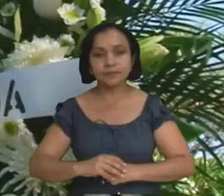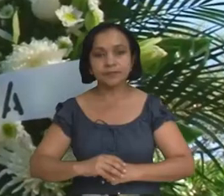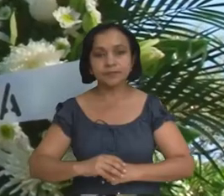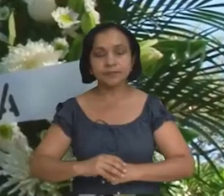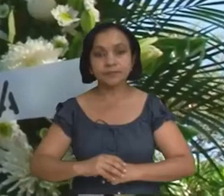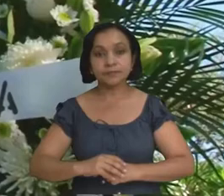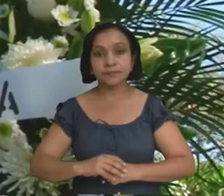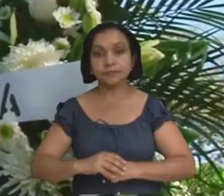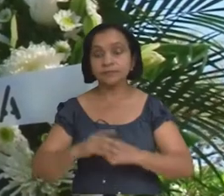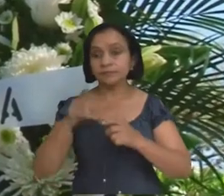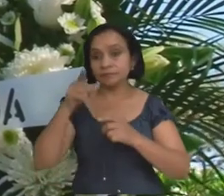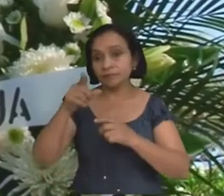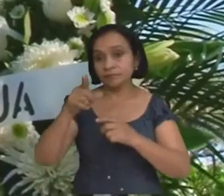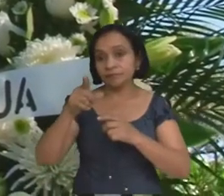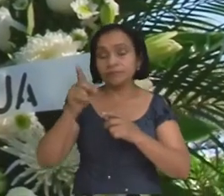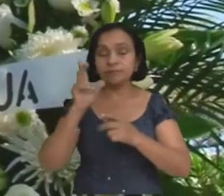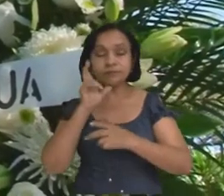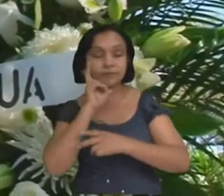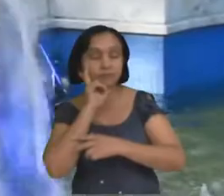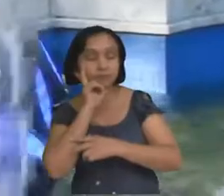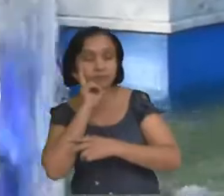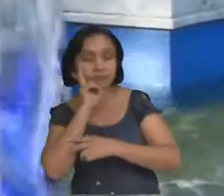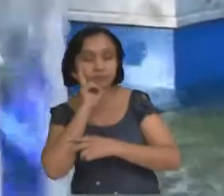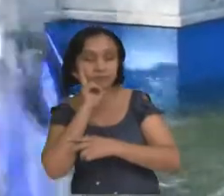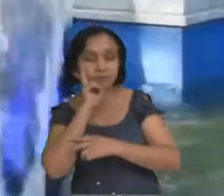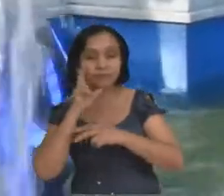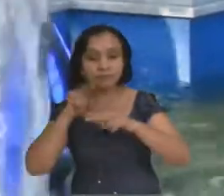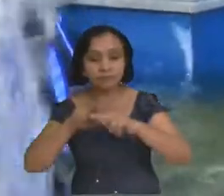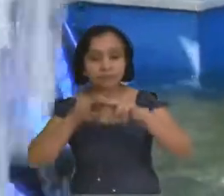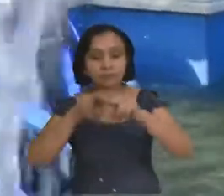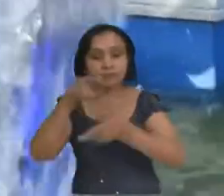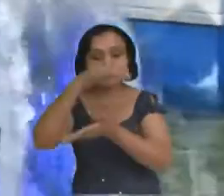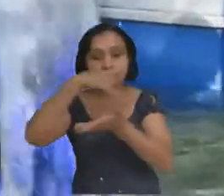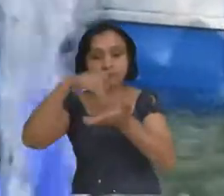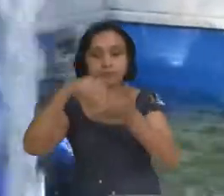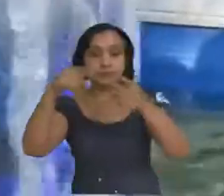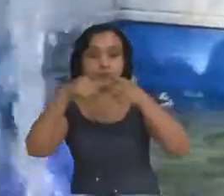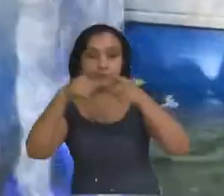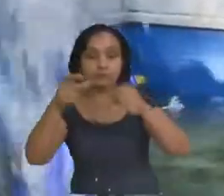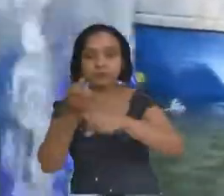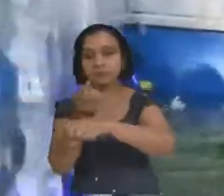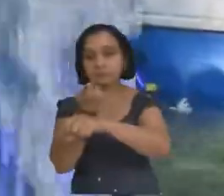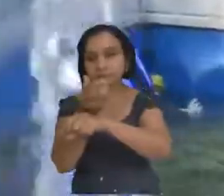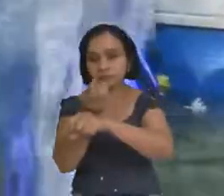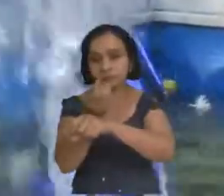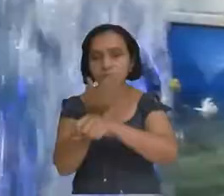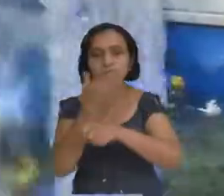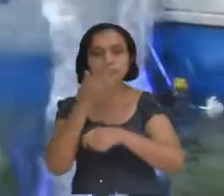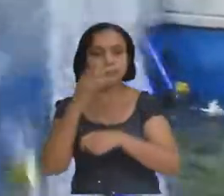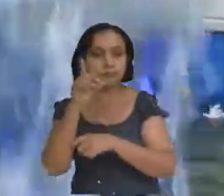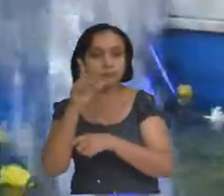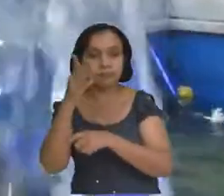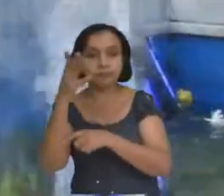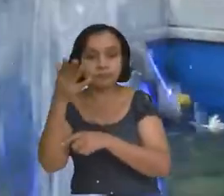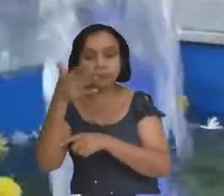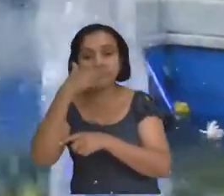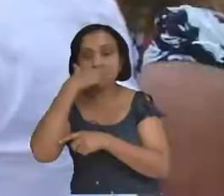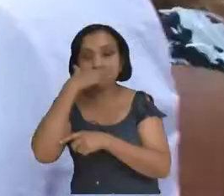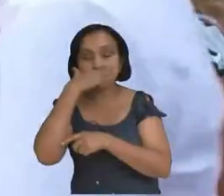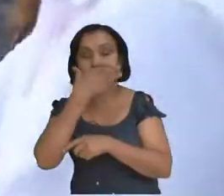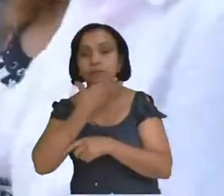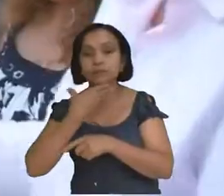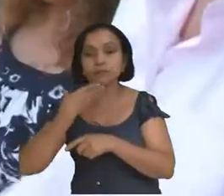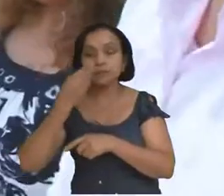En el monumento de Rubén Darío, ubicado en el Parque Central de Managua, la Comuna Capitalina y la Juventud Sandinista rindieron